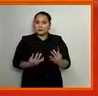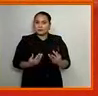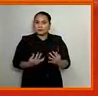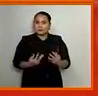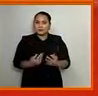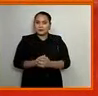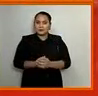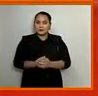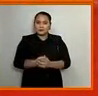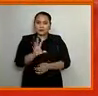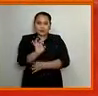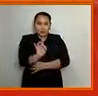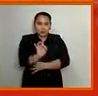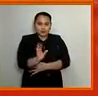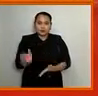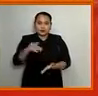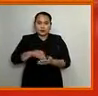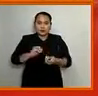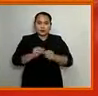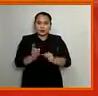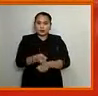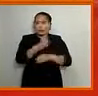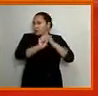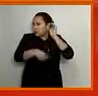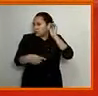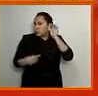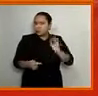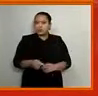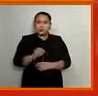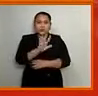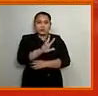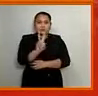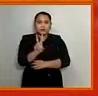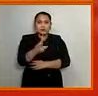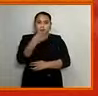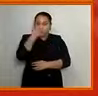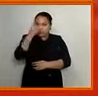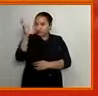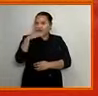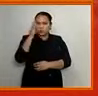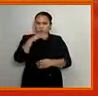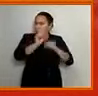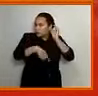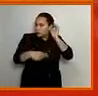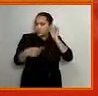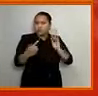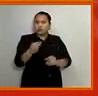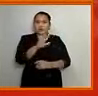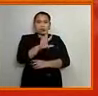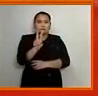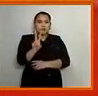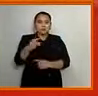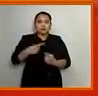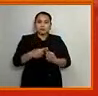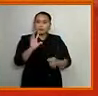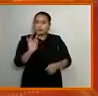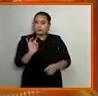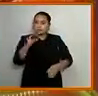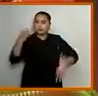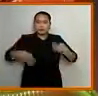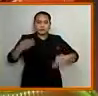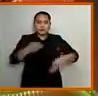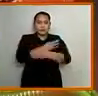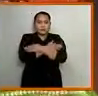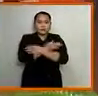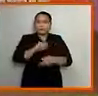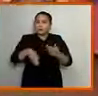Y ese es el 8. Repito el número ganador para la diaria 52, zorrillo, y para más 1, 52 más 8. Muchas felicidades a